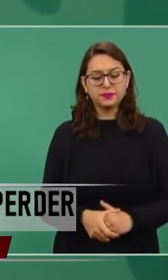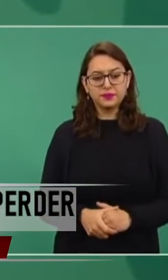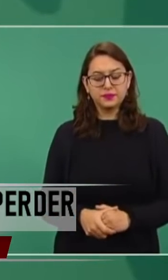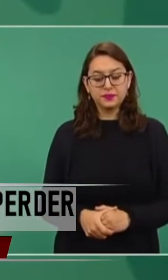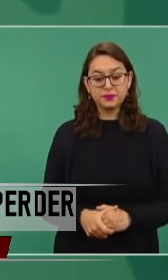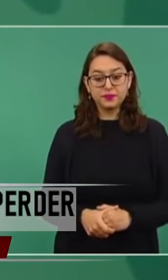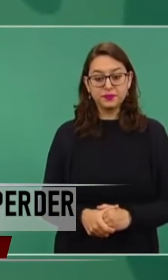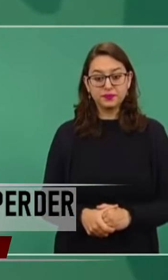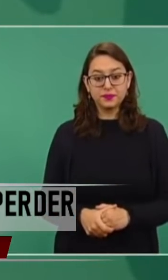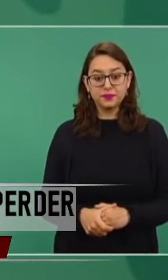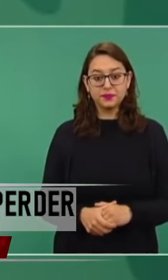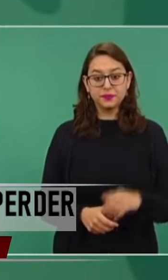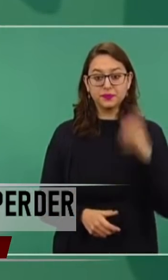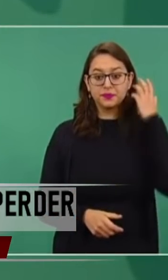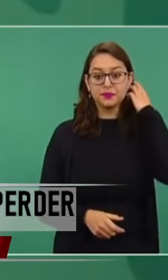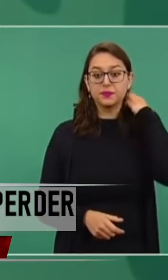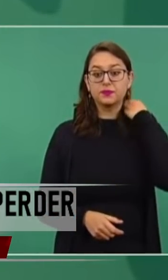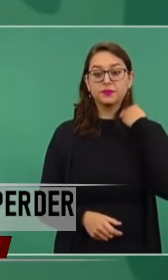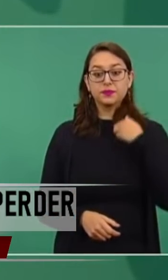el que